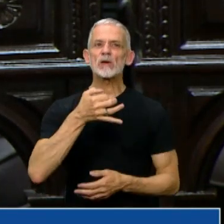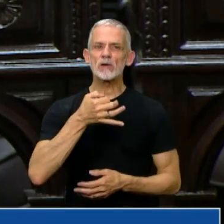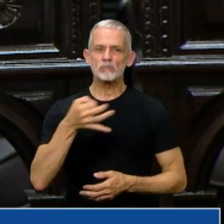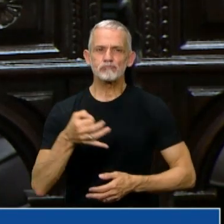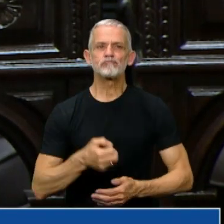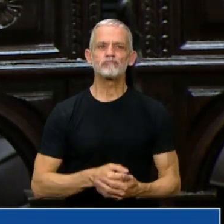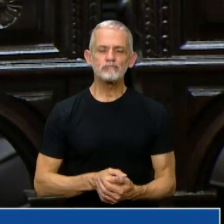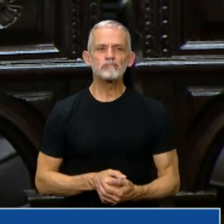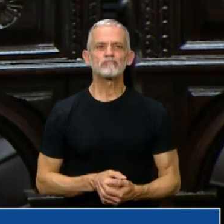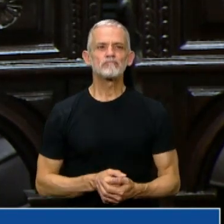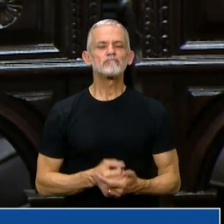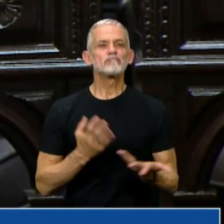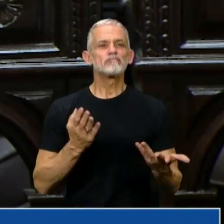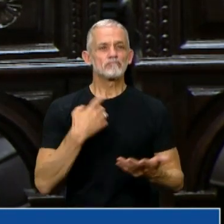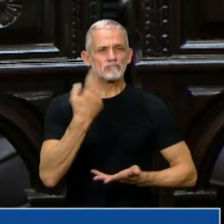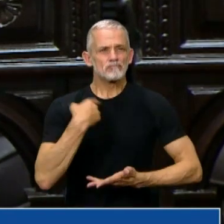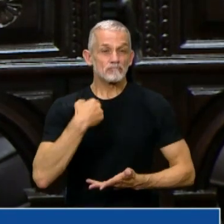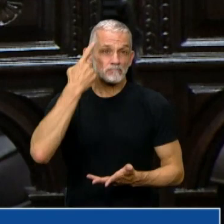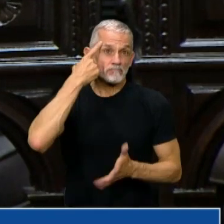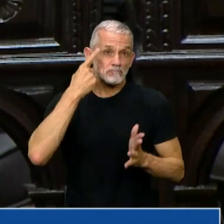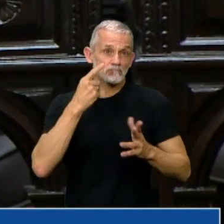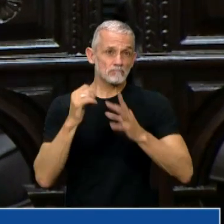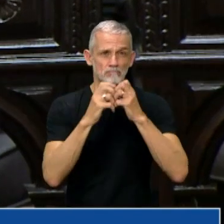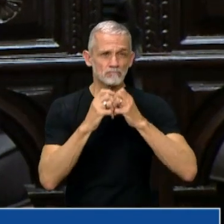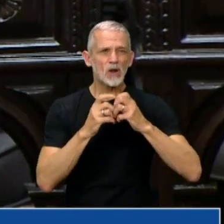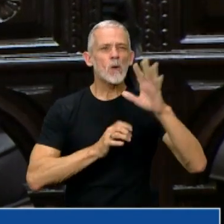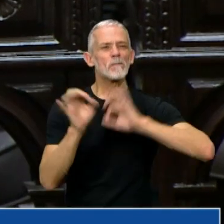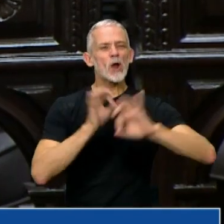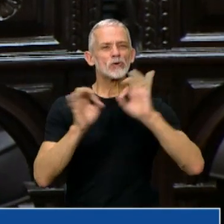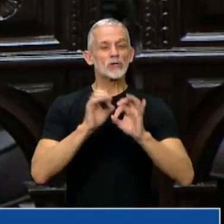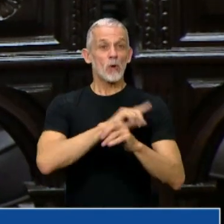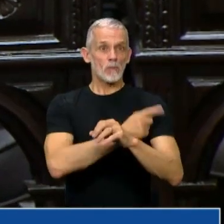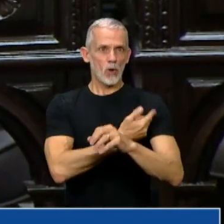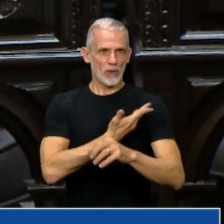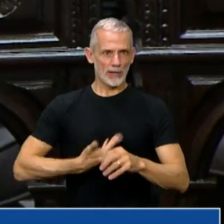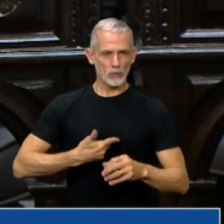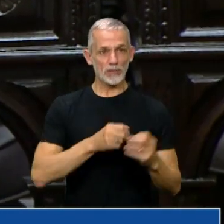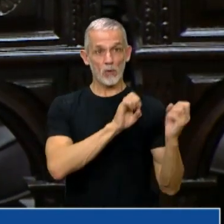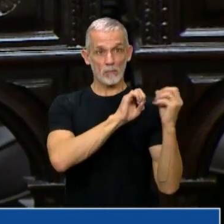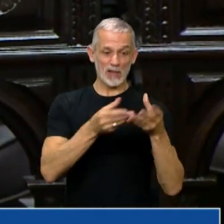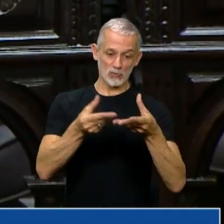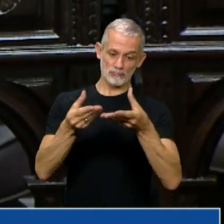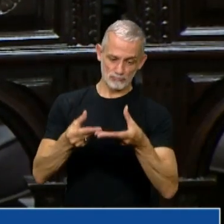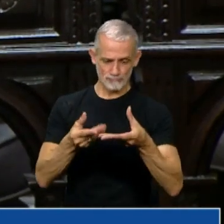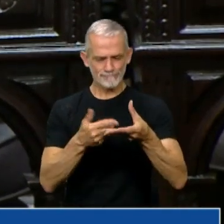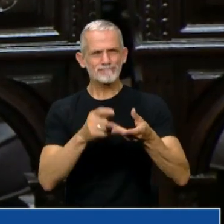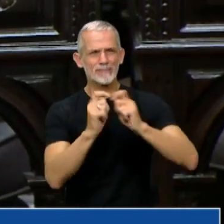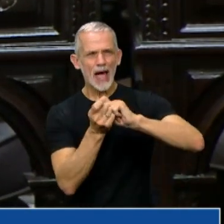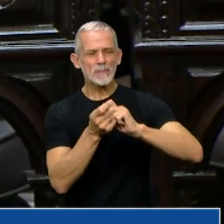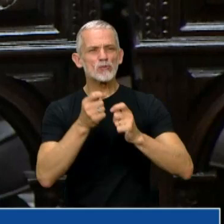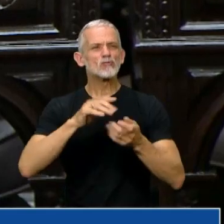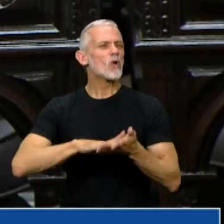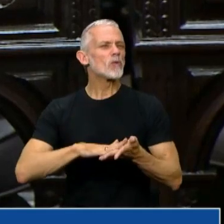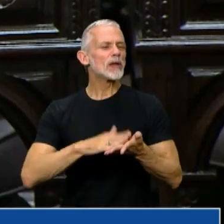Efectivamente, vamos a considerar el proyecto enviado por el Poder Ejecutivo,